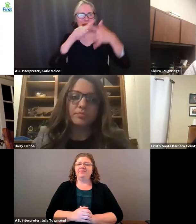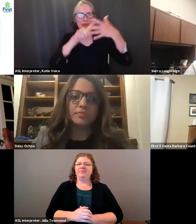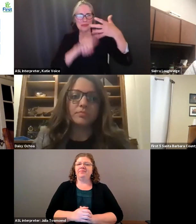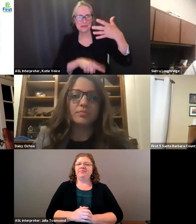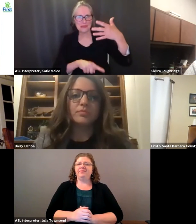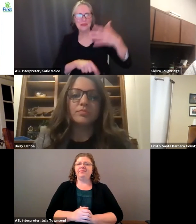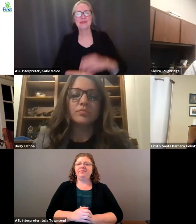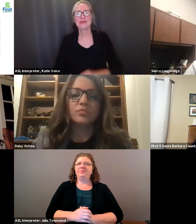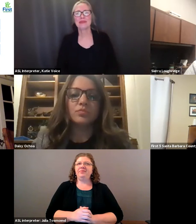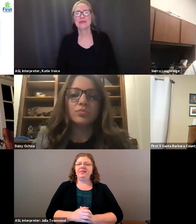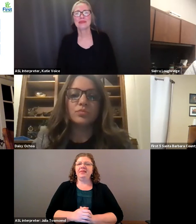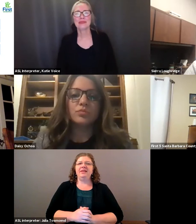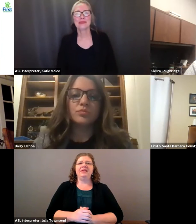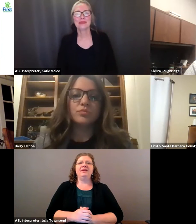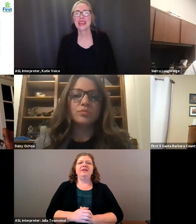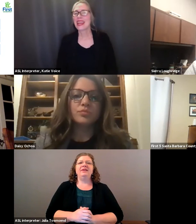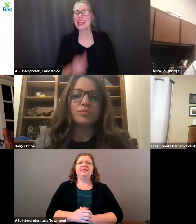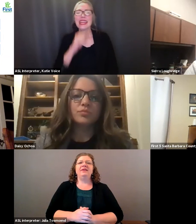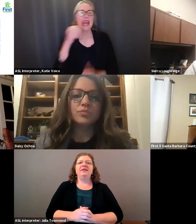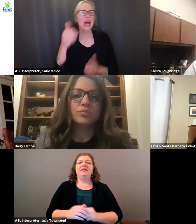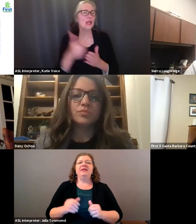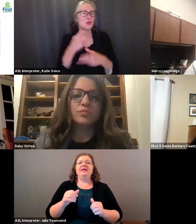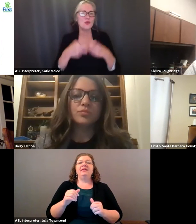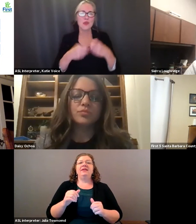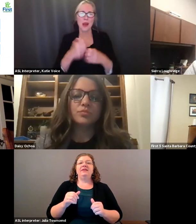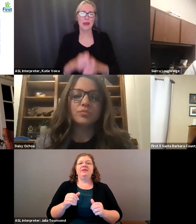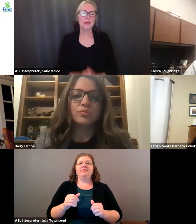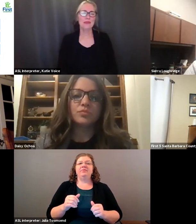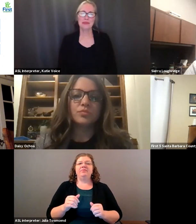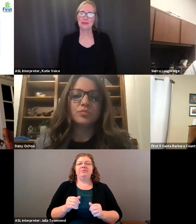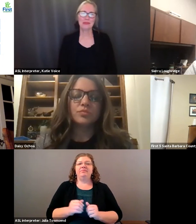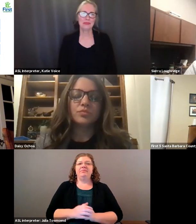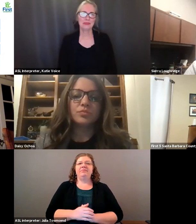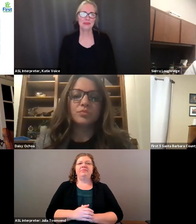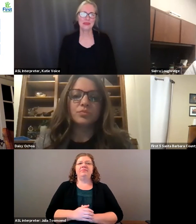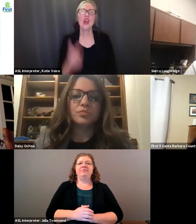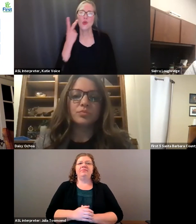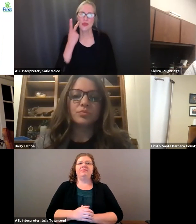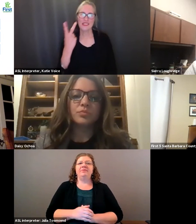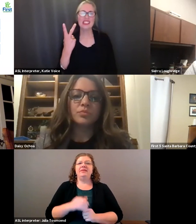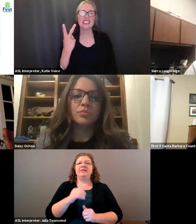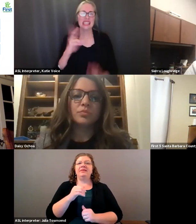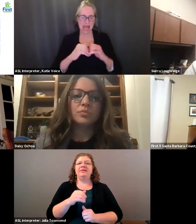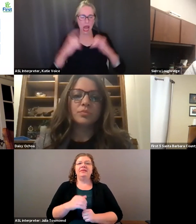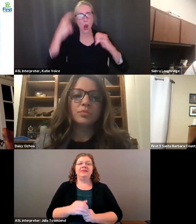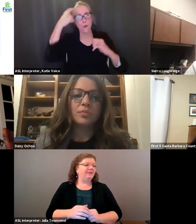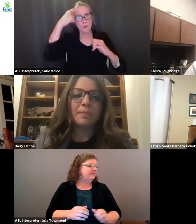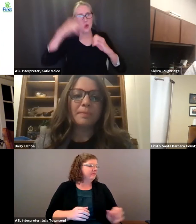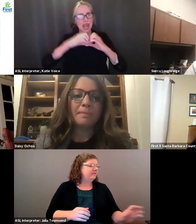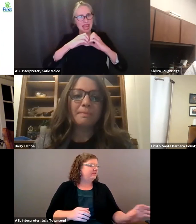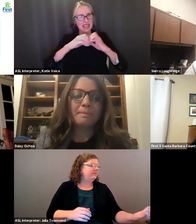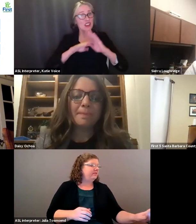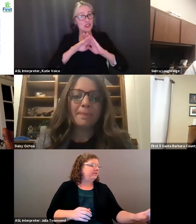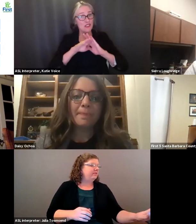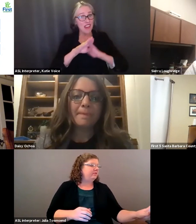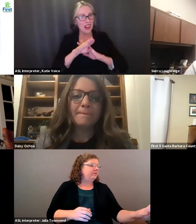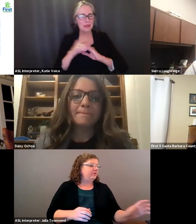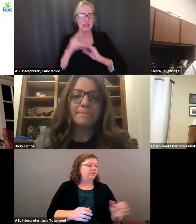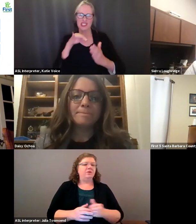Si esto no es un problema nuevo, tenemos investigaciones de 50 años del desarrollo del cerebro que nos dice